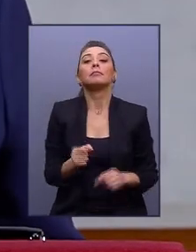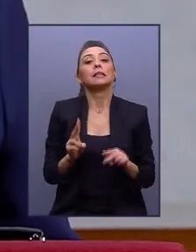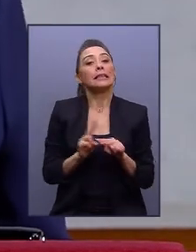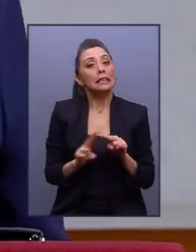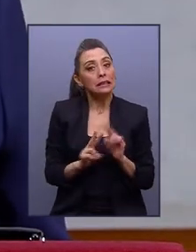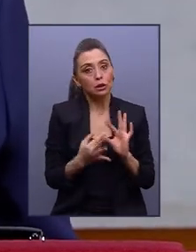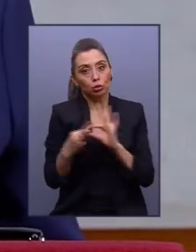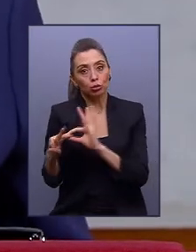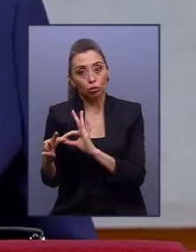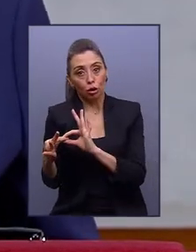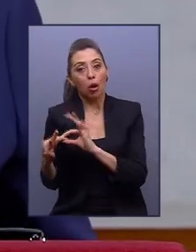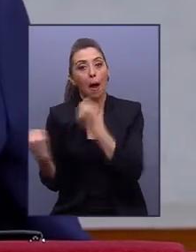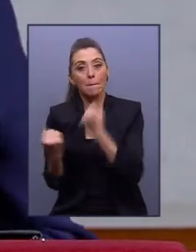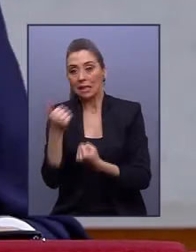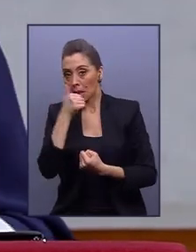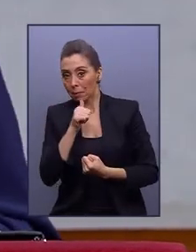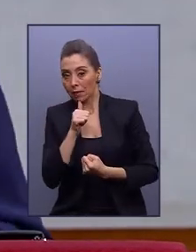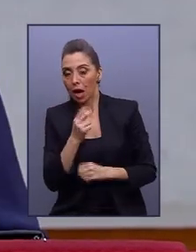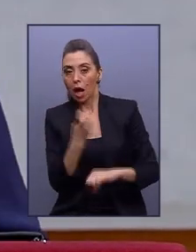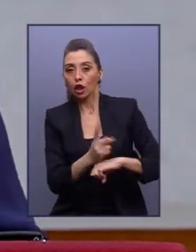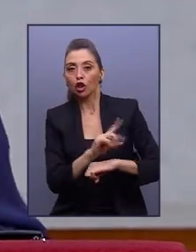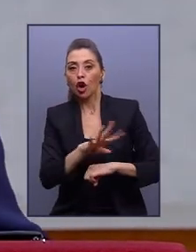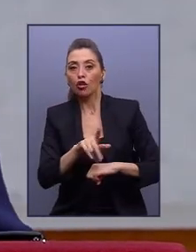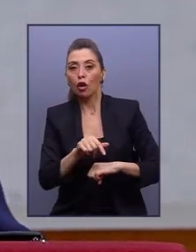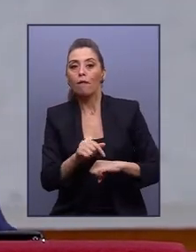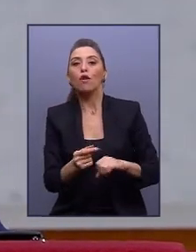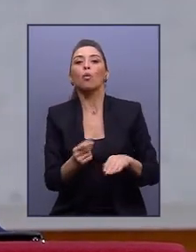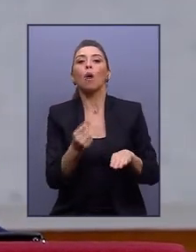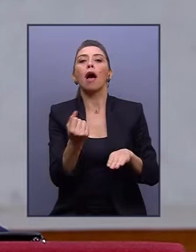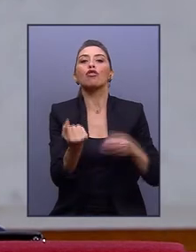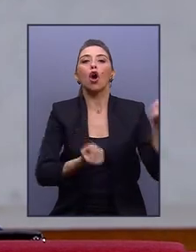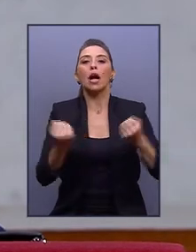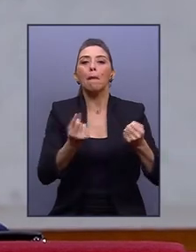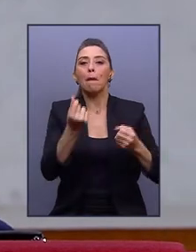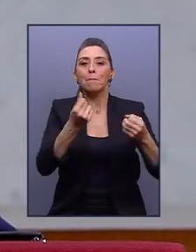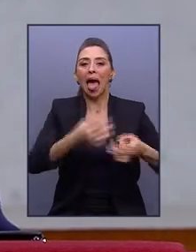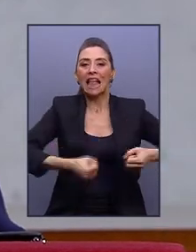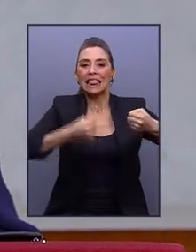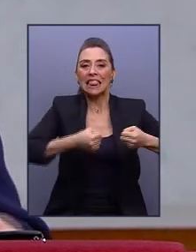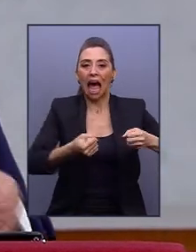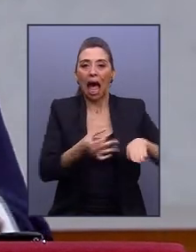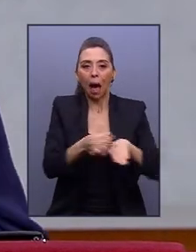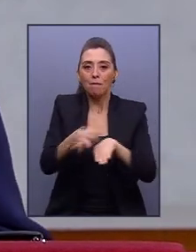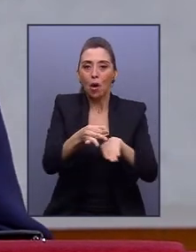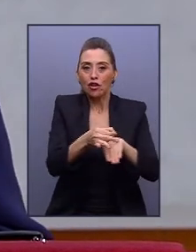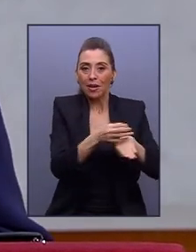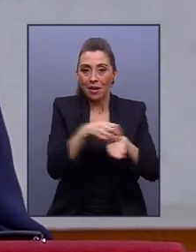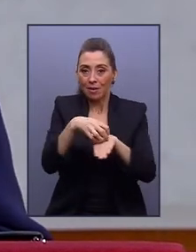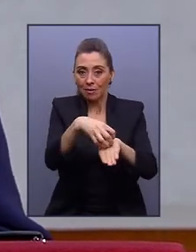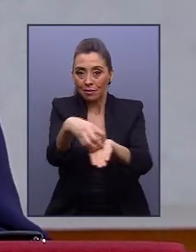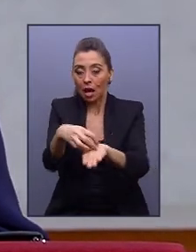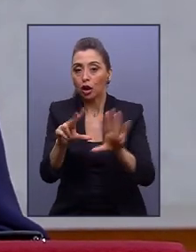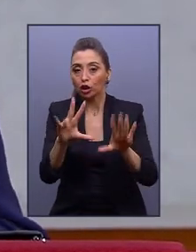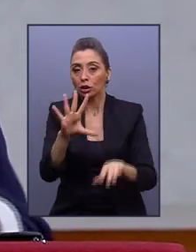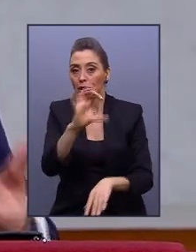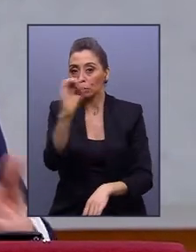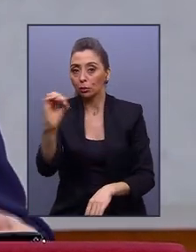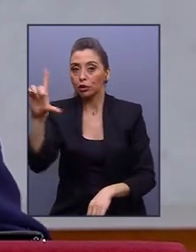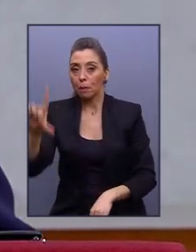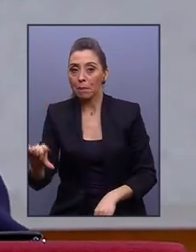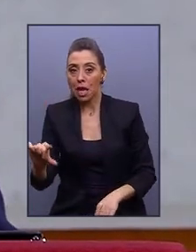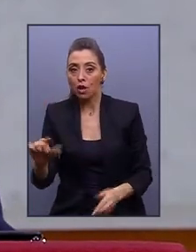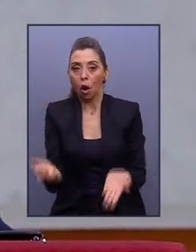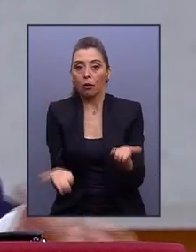Desarrollamos alianzas con el sector privado para evitar robos a transporte de valores, que redujimos en un 85% respecto